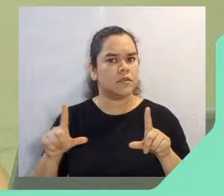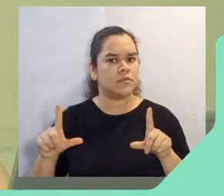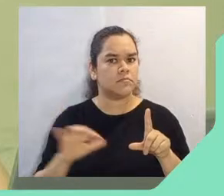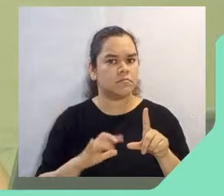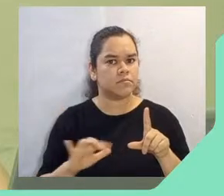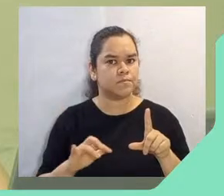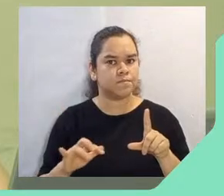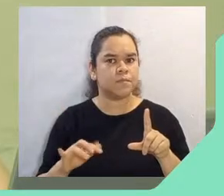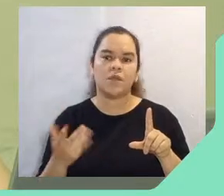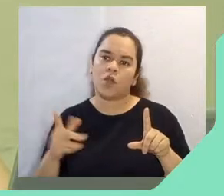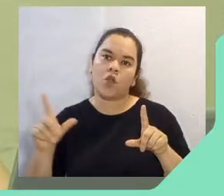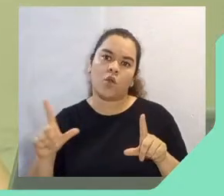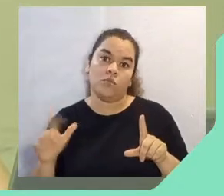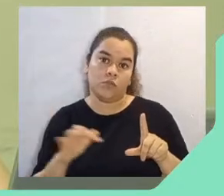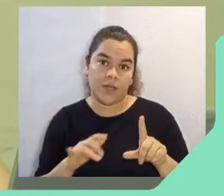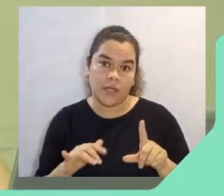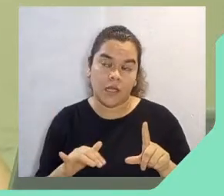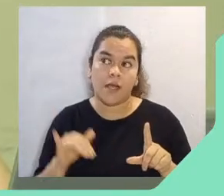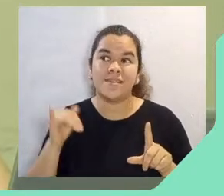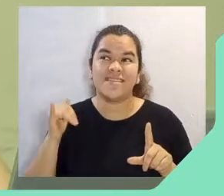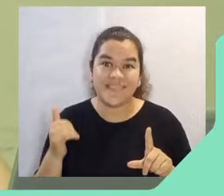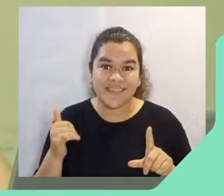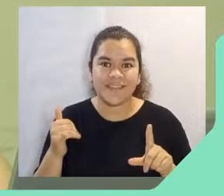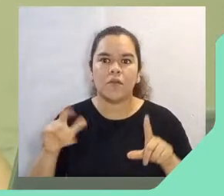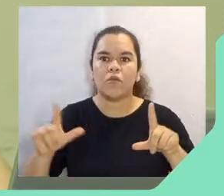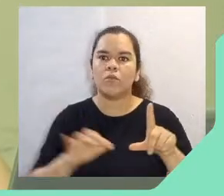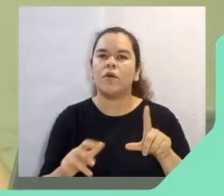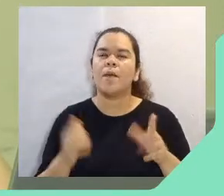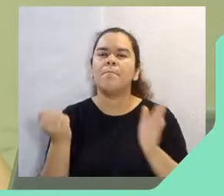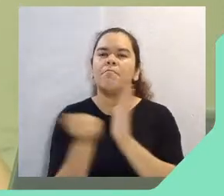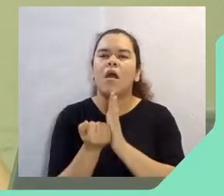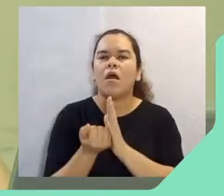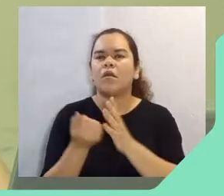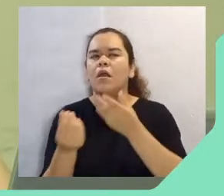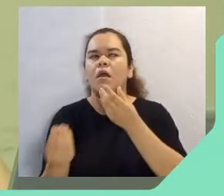caso, ¿qué características debería tener el equipo?